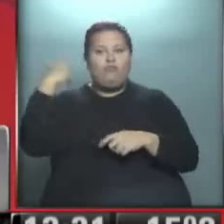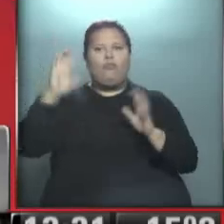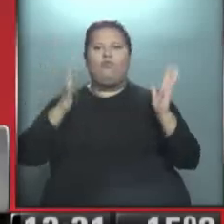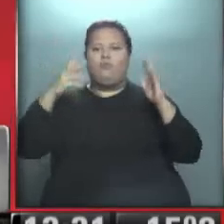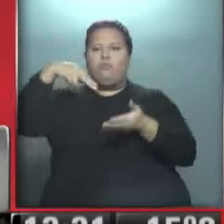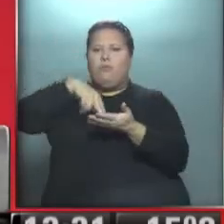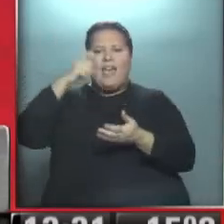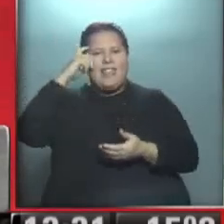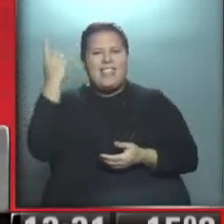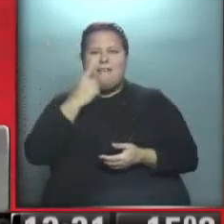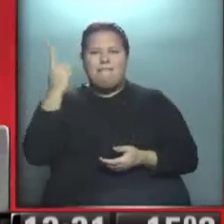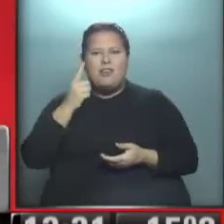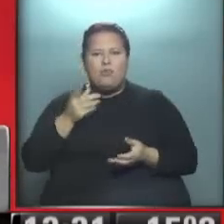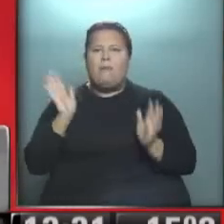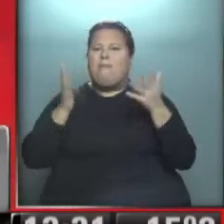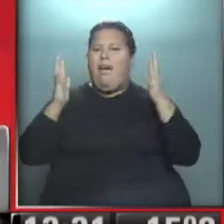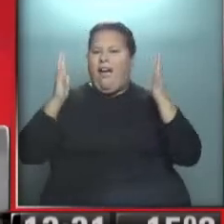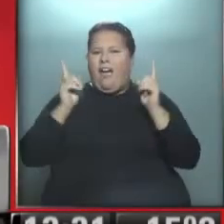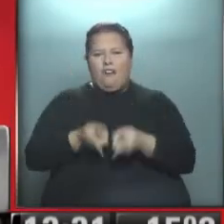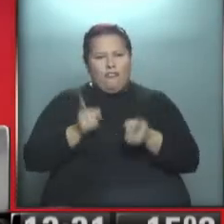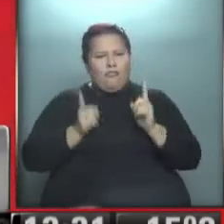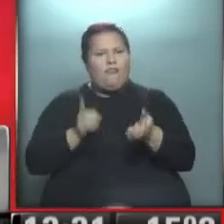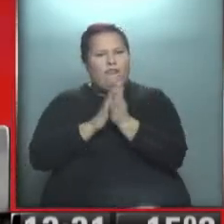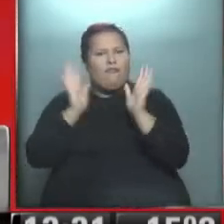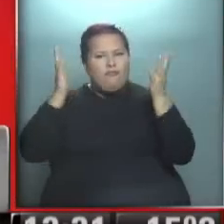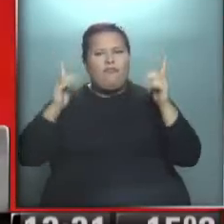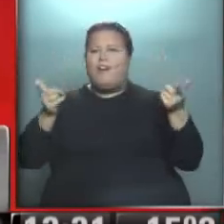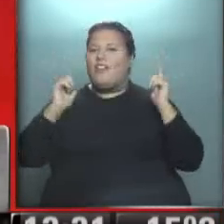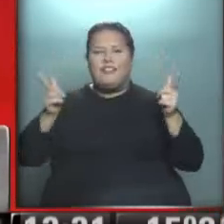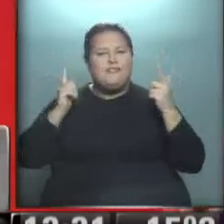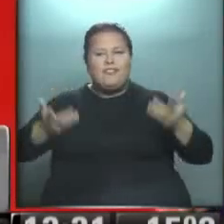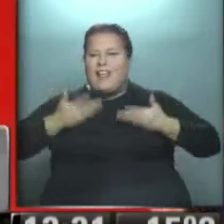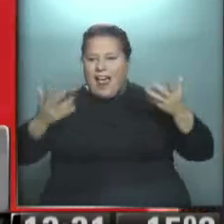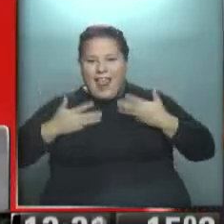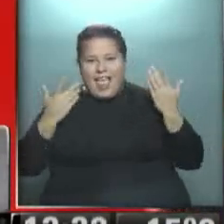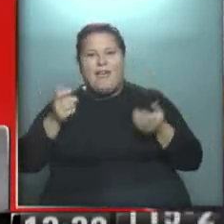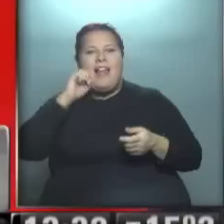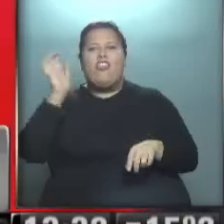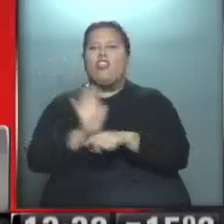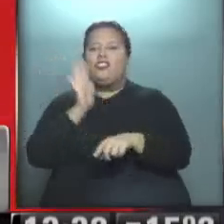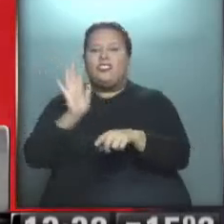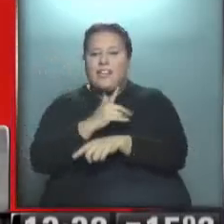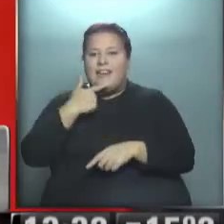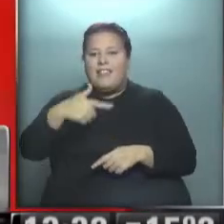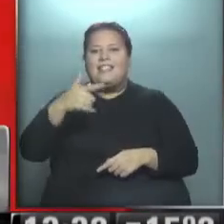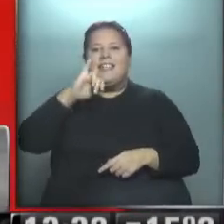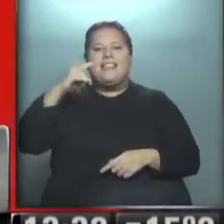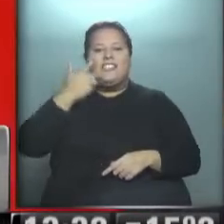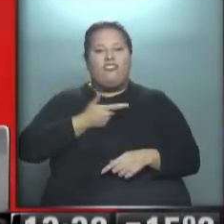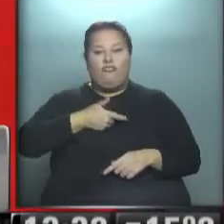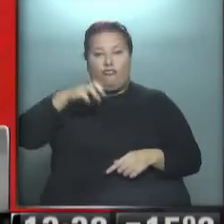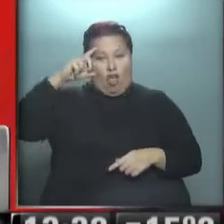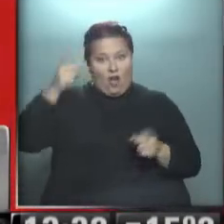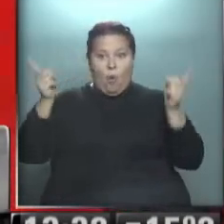ovación de unos 10 minutos, más aplausos permanentemente, y disfrute, goce por el buen cine que ha prometido Cifrón en este